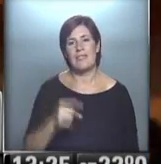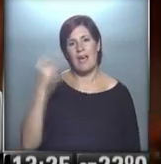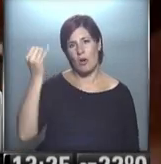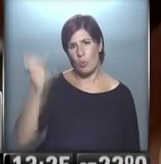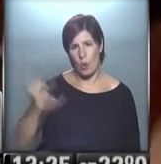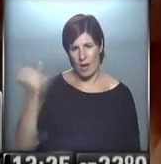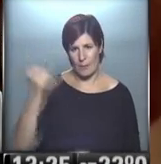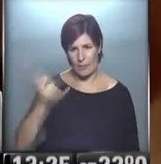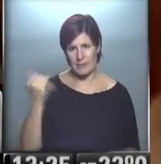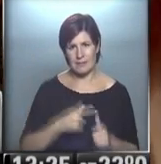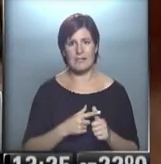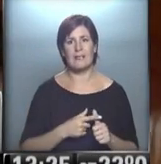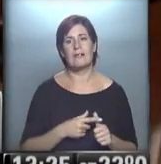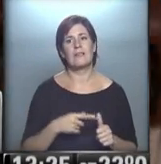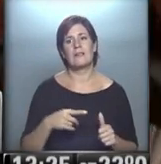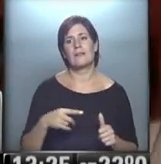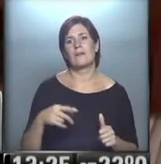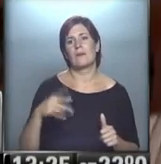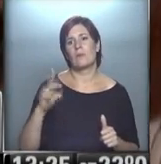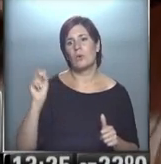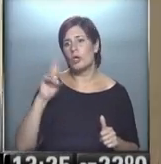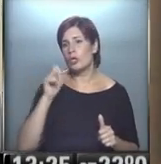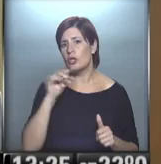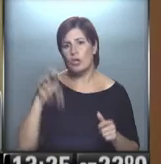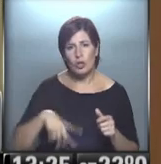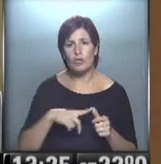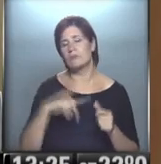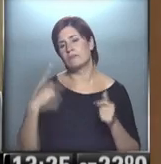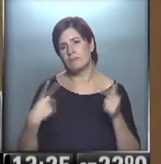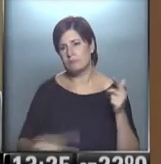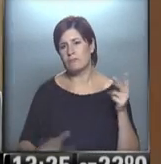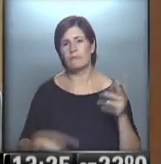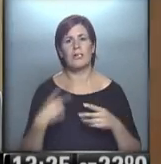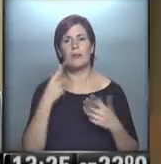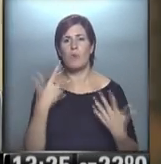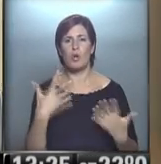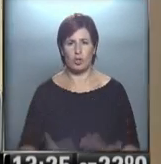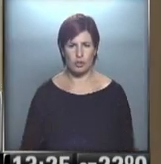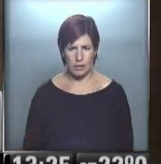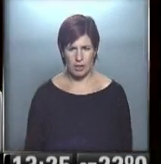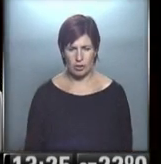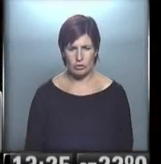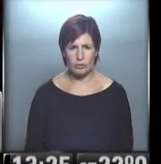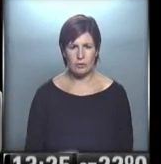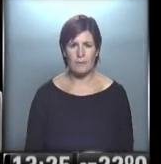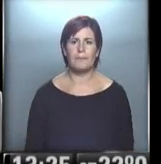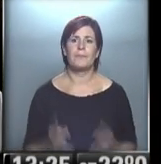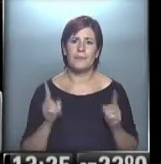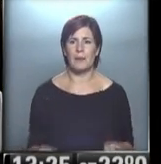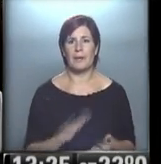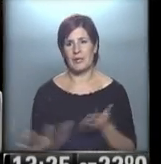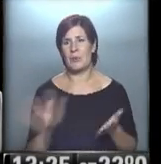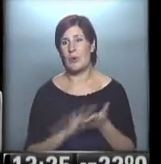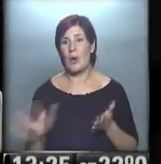pampín César bordón simena vanus Eduardo cutuli y gran elenco También bien de familia viene también a a su